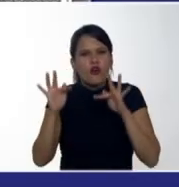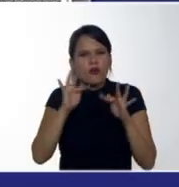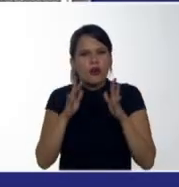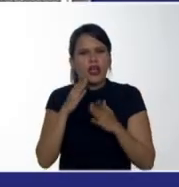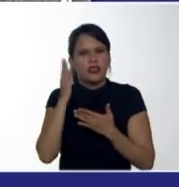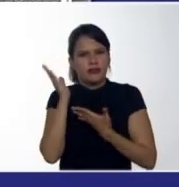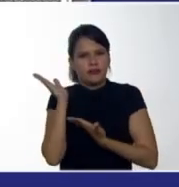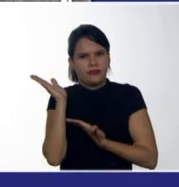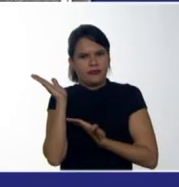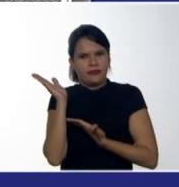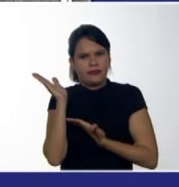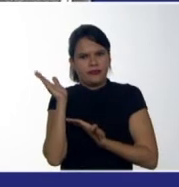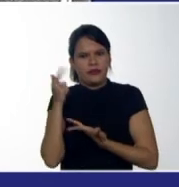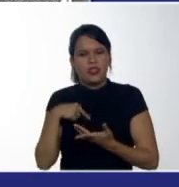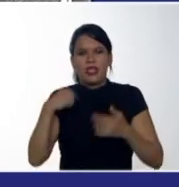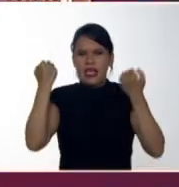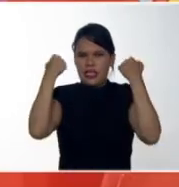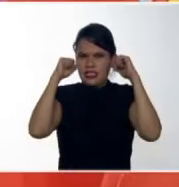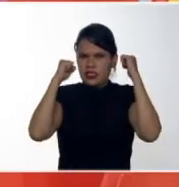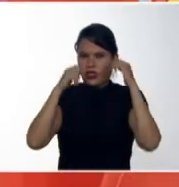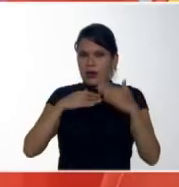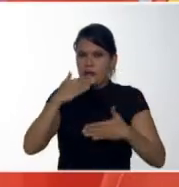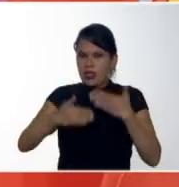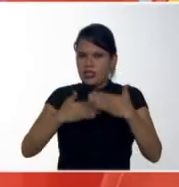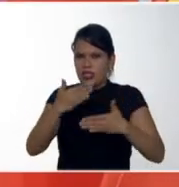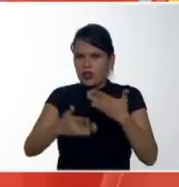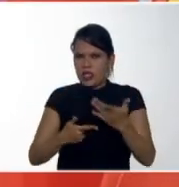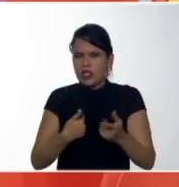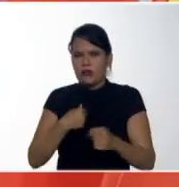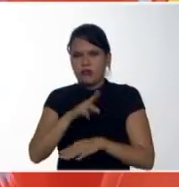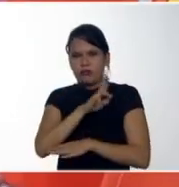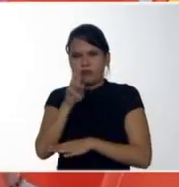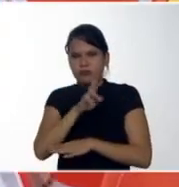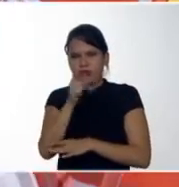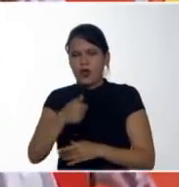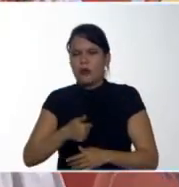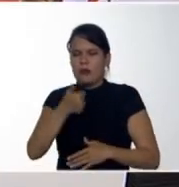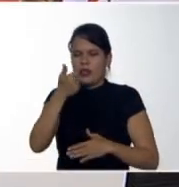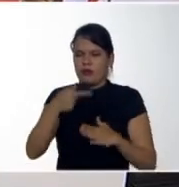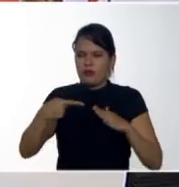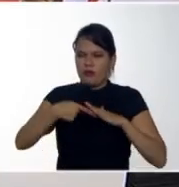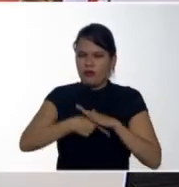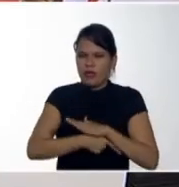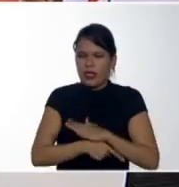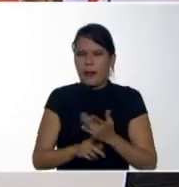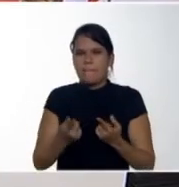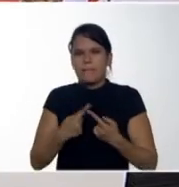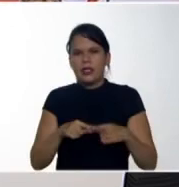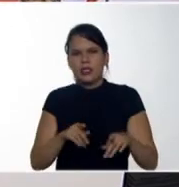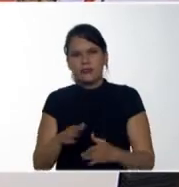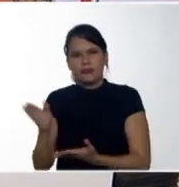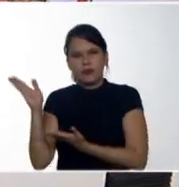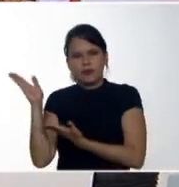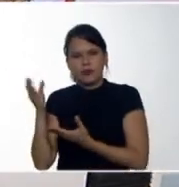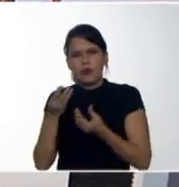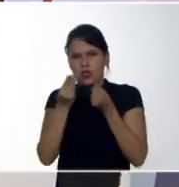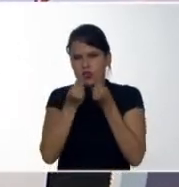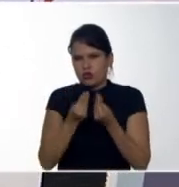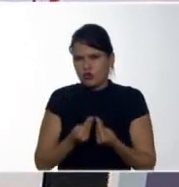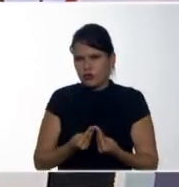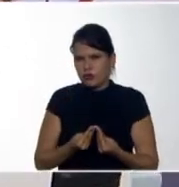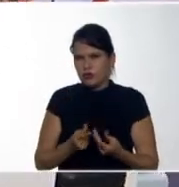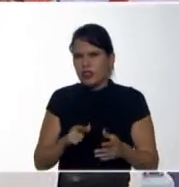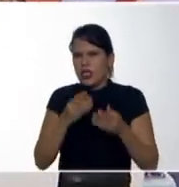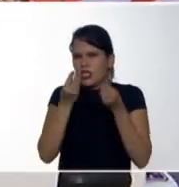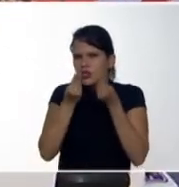luego en ejercicios que vamos a ir desarrollando vamos a aplicarlas con mayor profundidad. Pero aquí tenemos una solución.